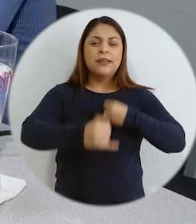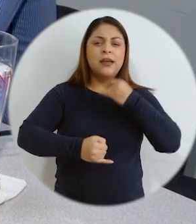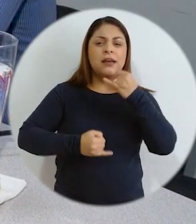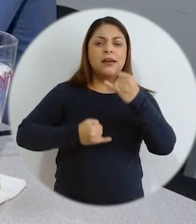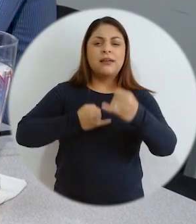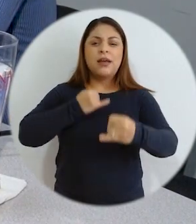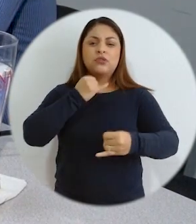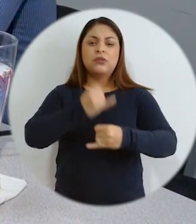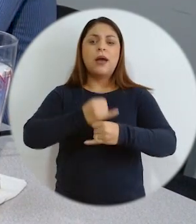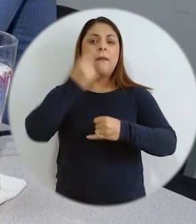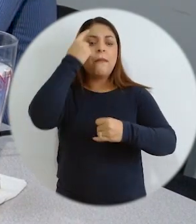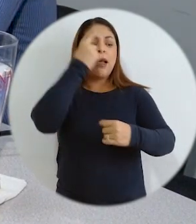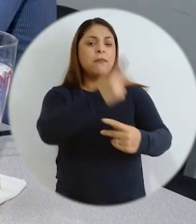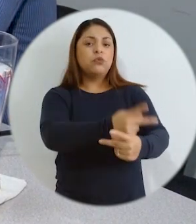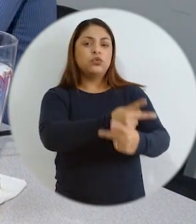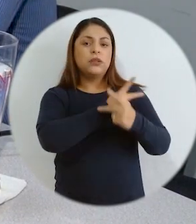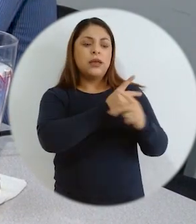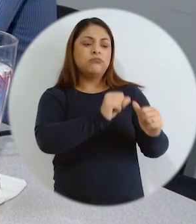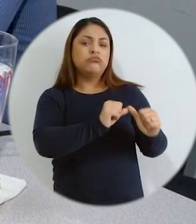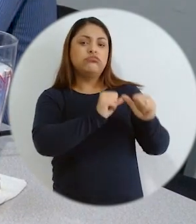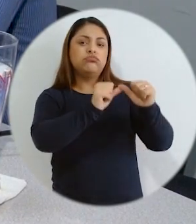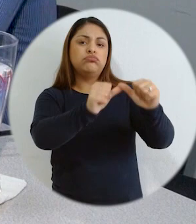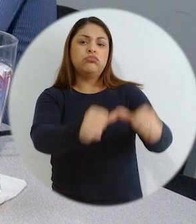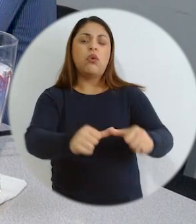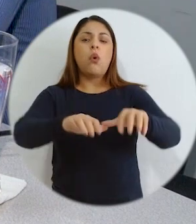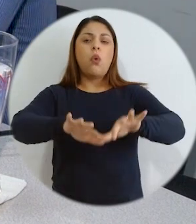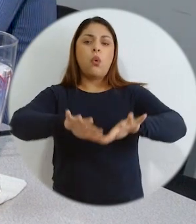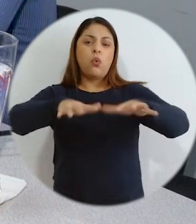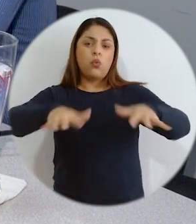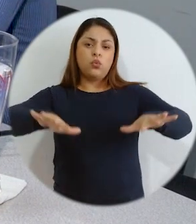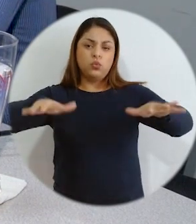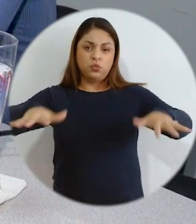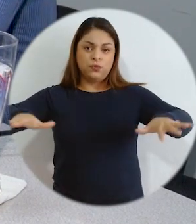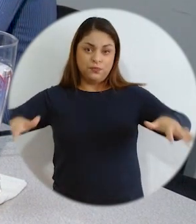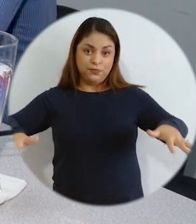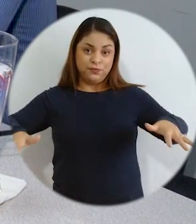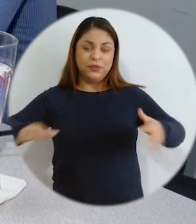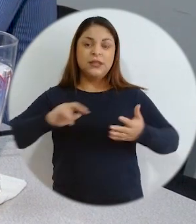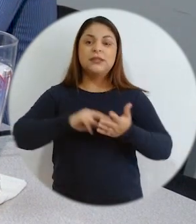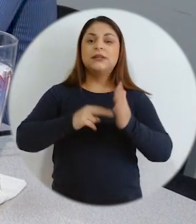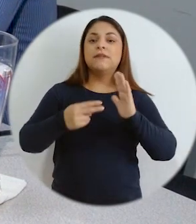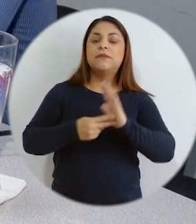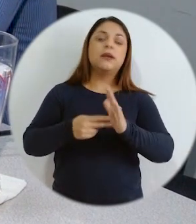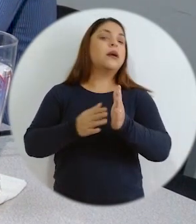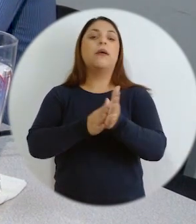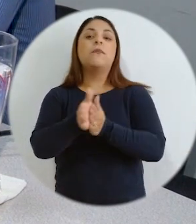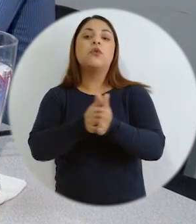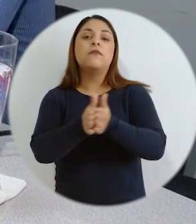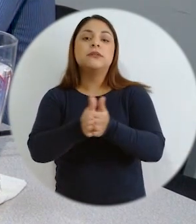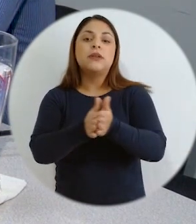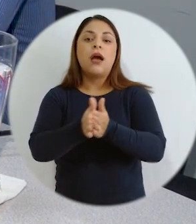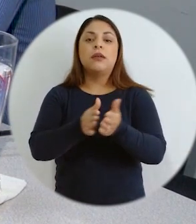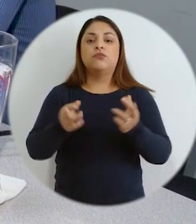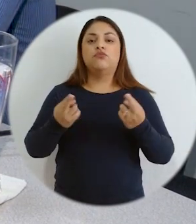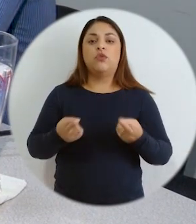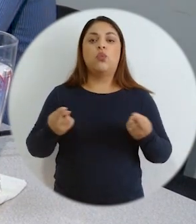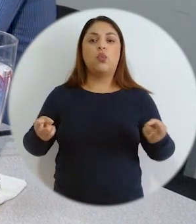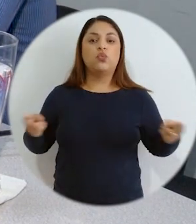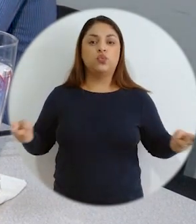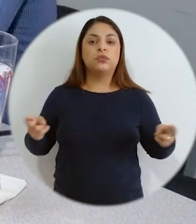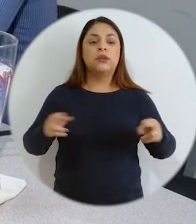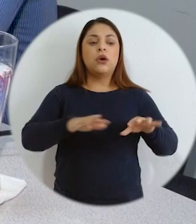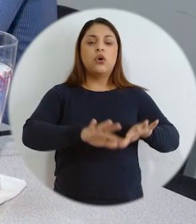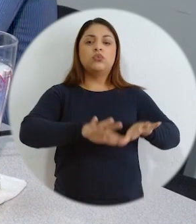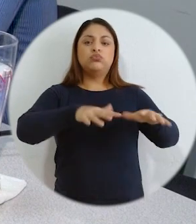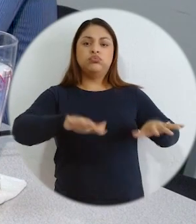por la gestión sostenible de los mares y el océano. Eso implica temas vinculados con el aprovechamiento